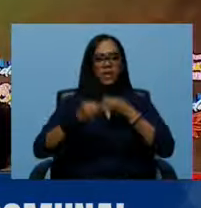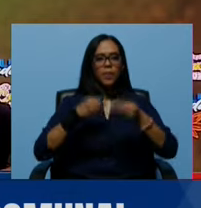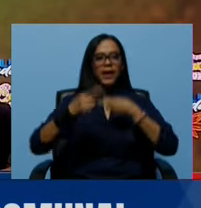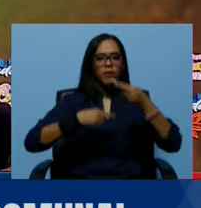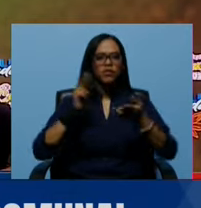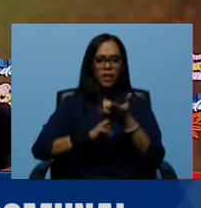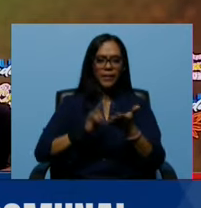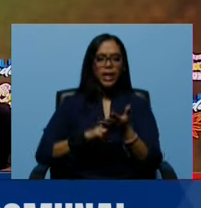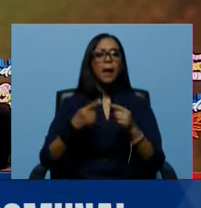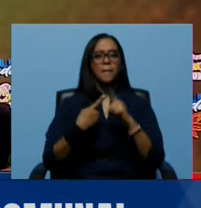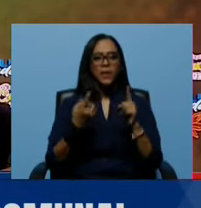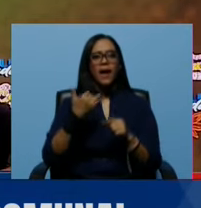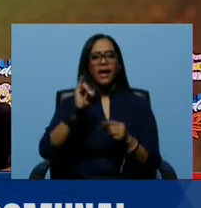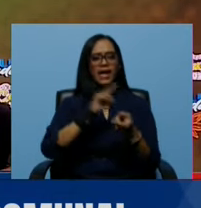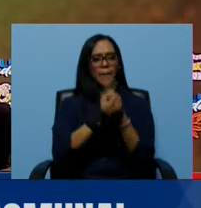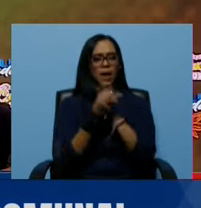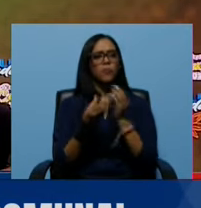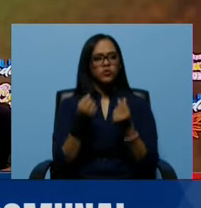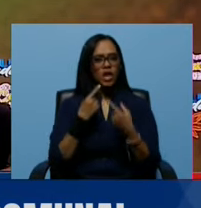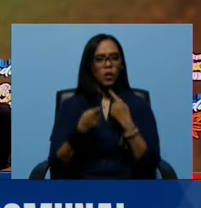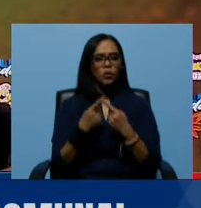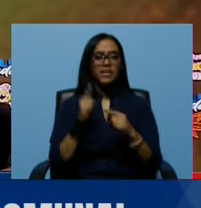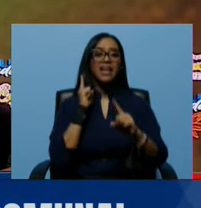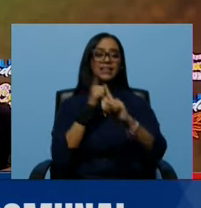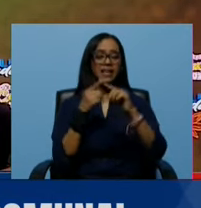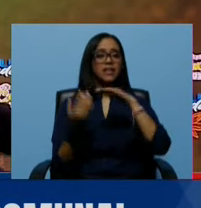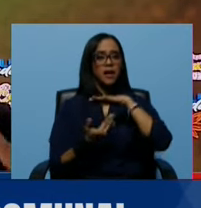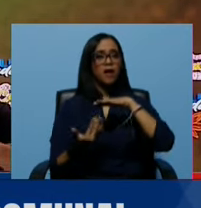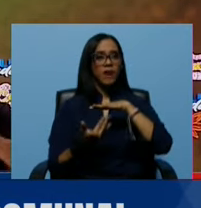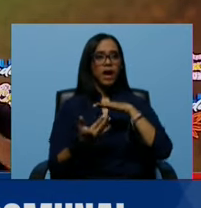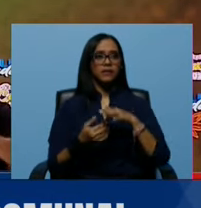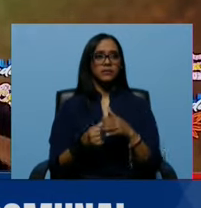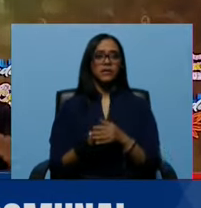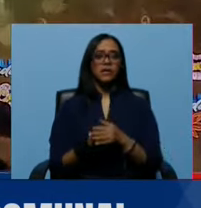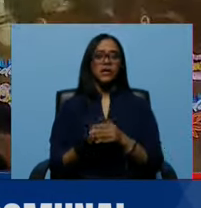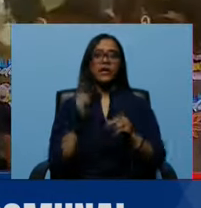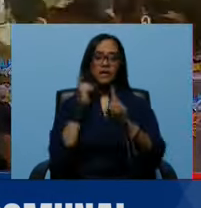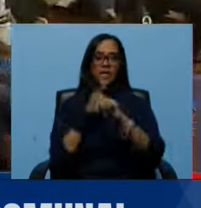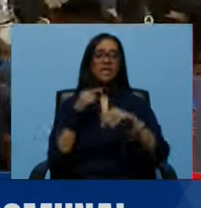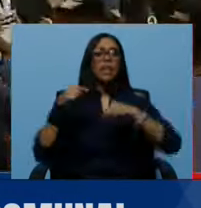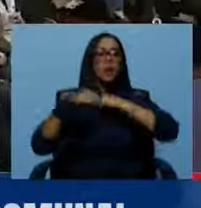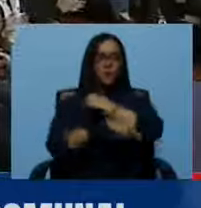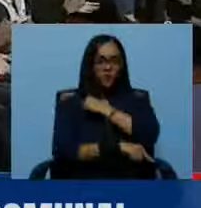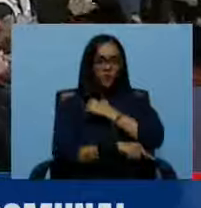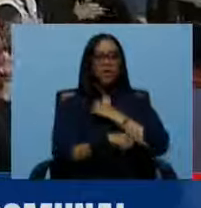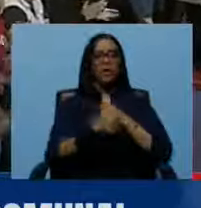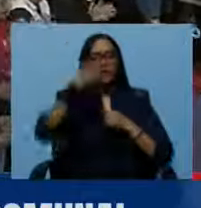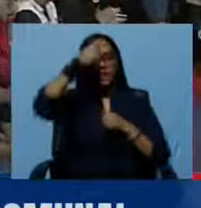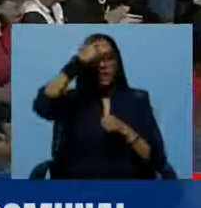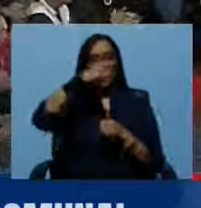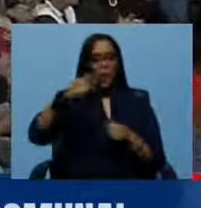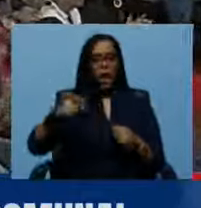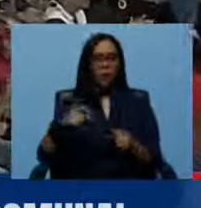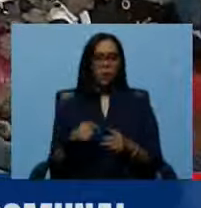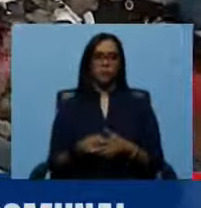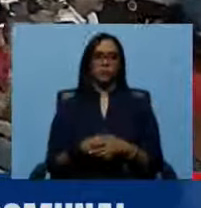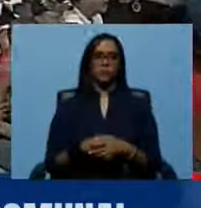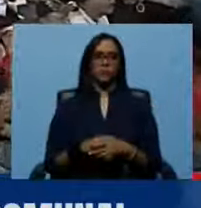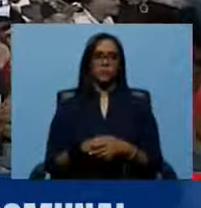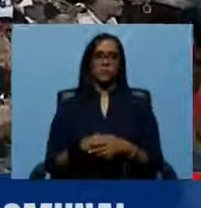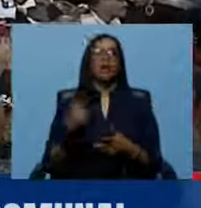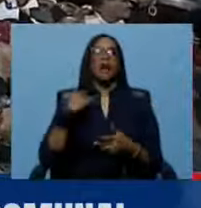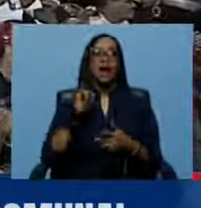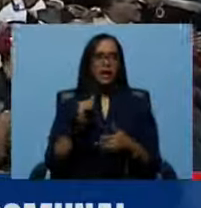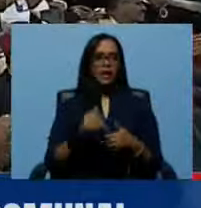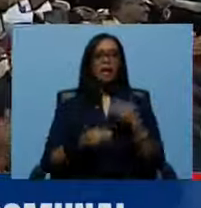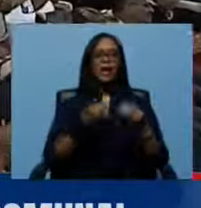pero hay que cambiar muchas cosas desde las bases, desde la profundidad de las catacumbas del pueblo. Hay que ir